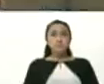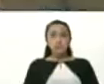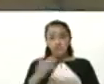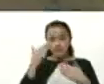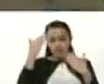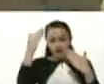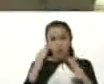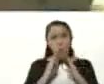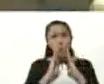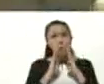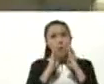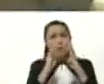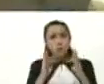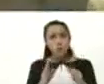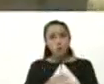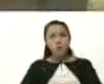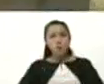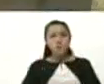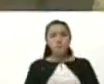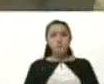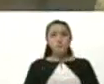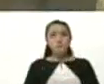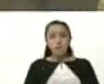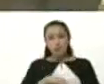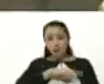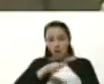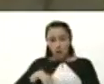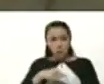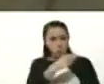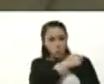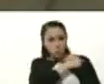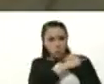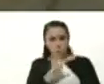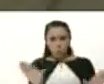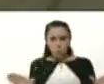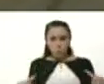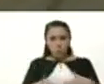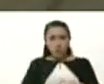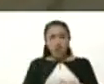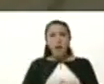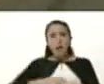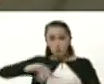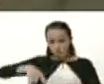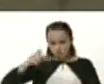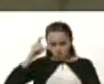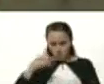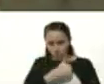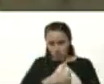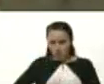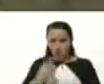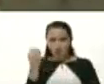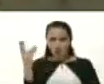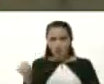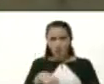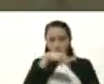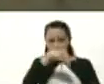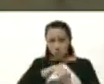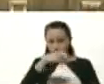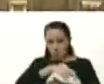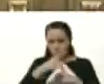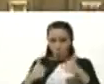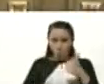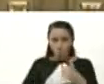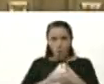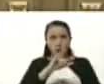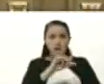Saludos y bendiciones a nuestra directiva, presidente Jorge Rodríguez, primera vicepresidente Iris